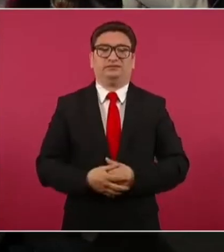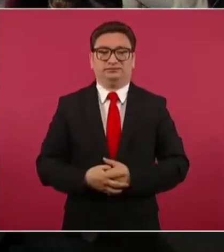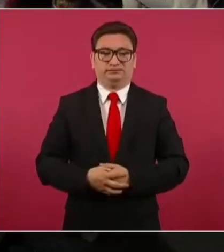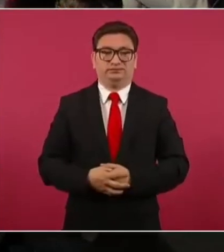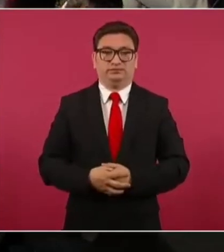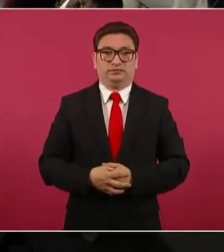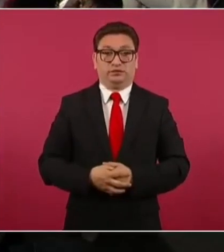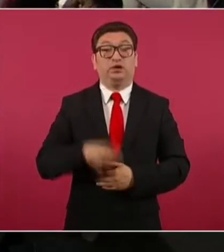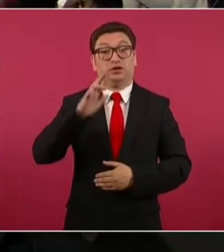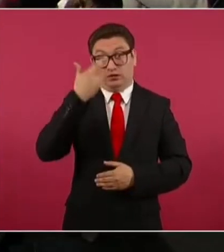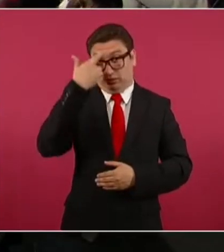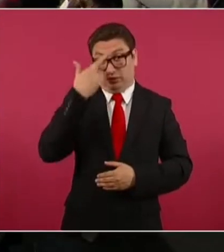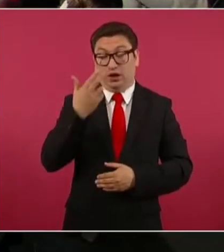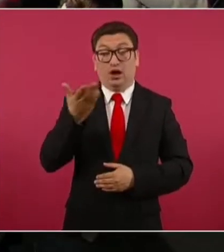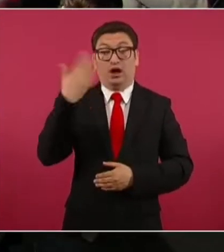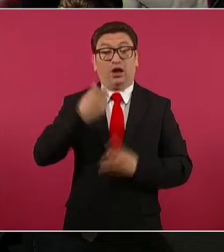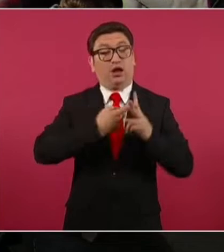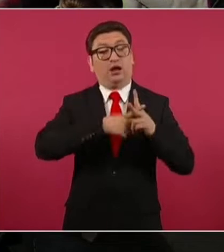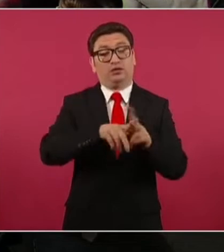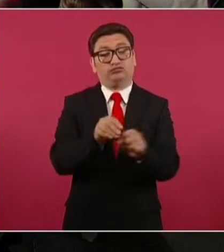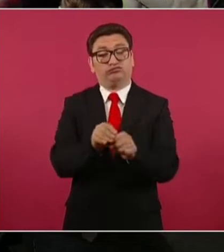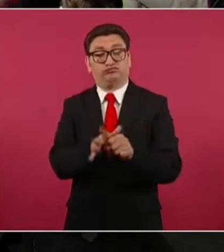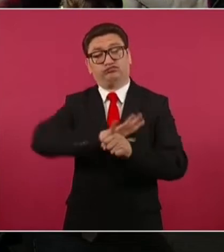Cuando la pandemia fue el colmo,